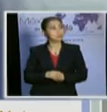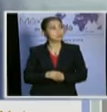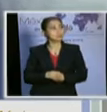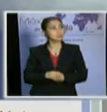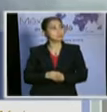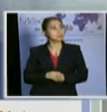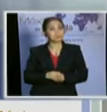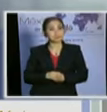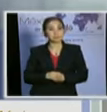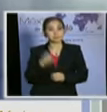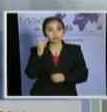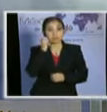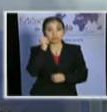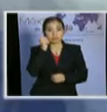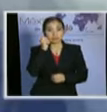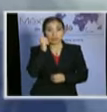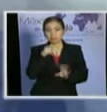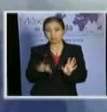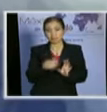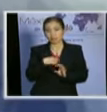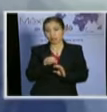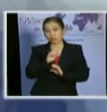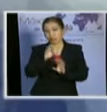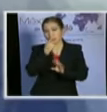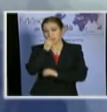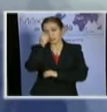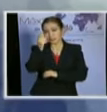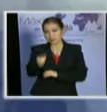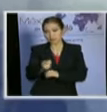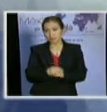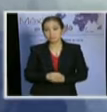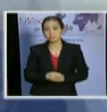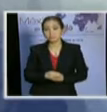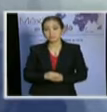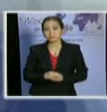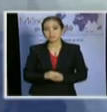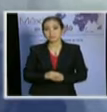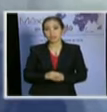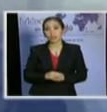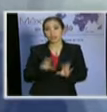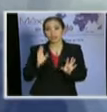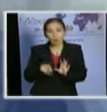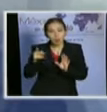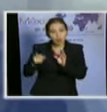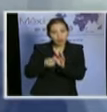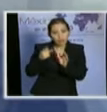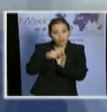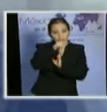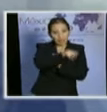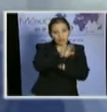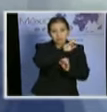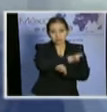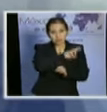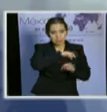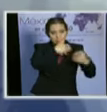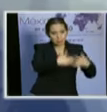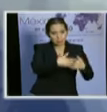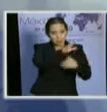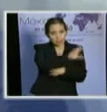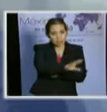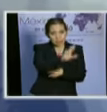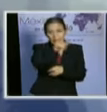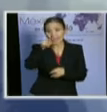¿Sí? ¿Se oye bien? Evidentemente tengo que decirle que la incidencia con el sector privado actualmente y sobre